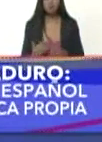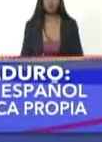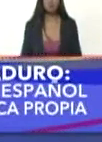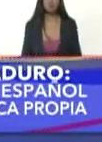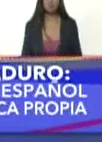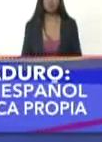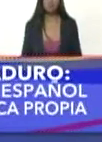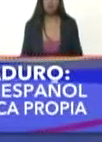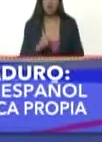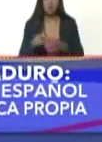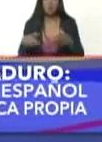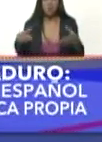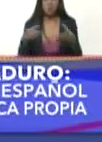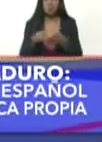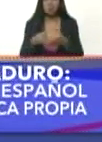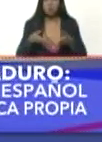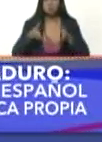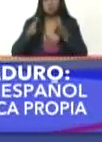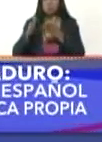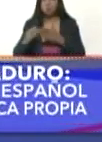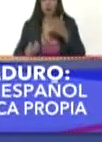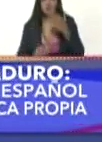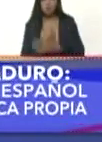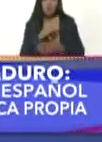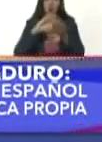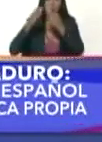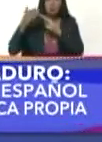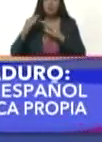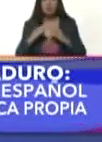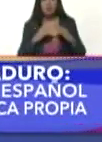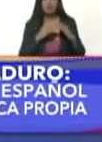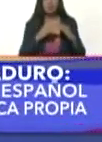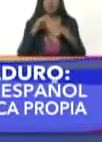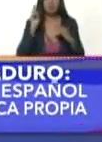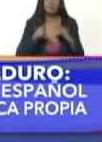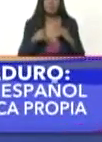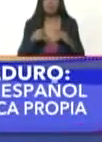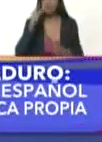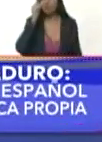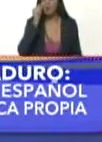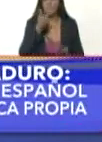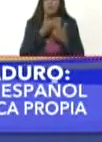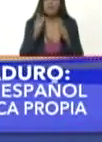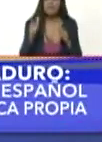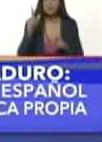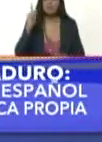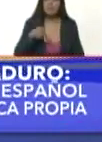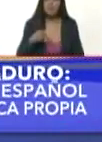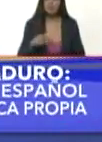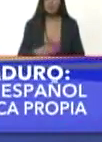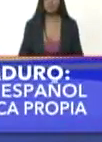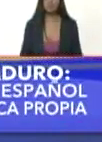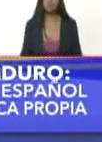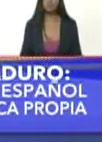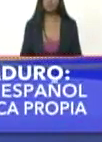a varias generaciones a fundar comunidades de hombres libres, de mujeres libres. Hay que verle la